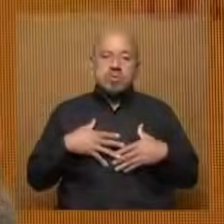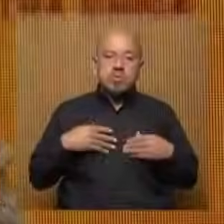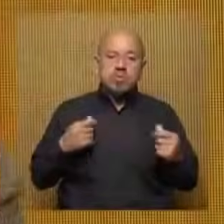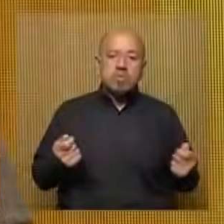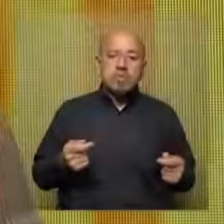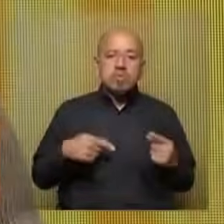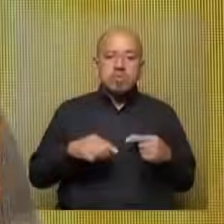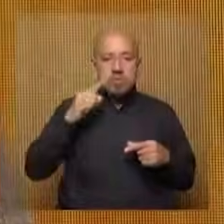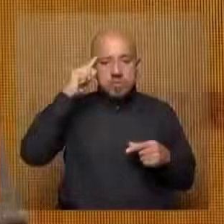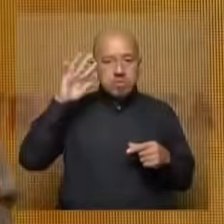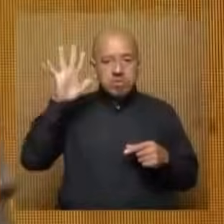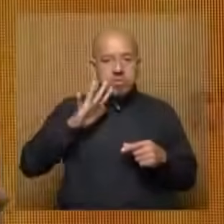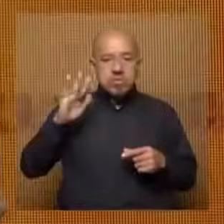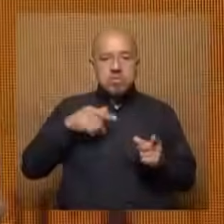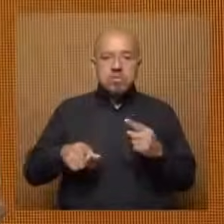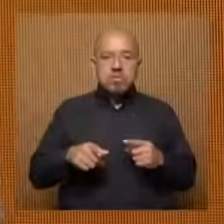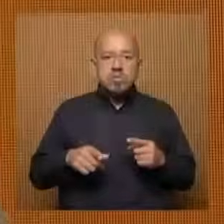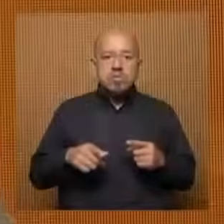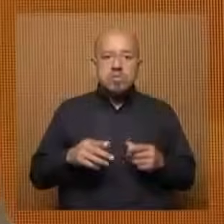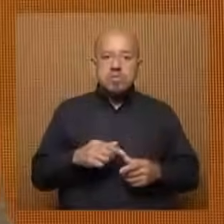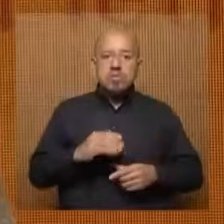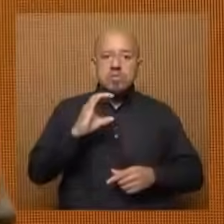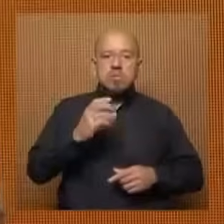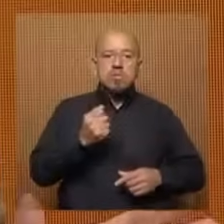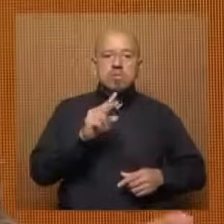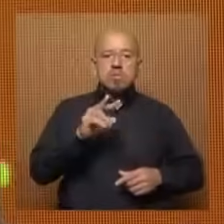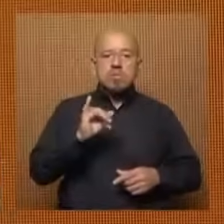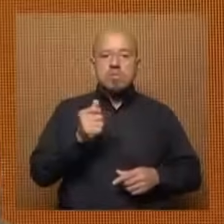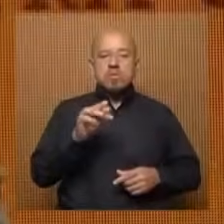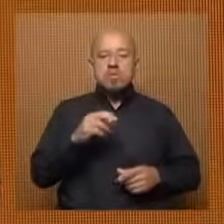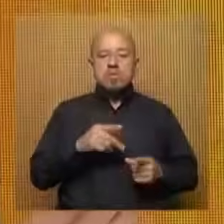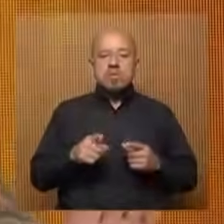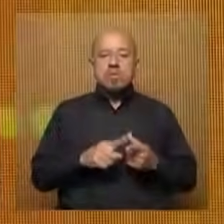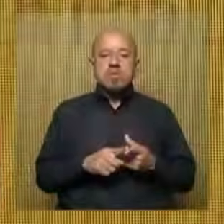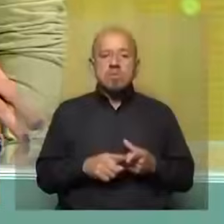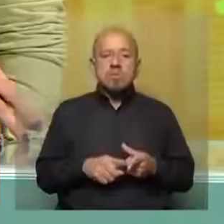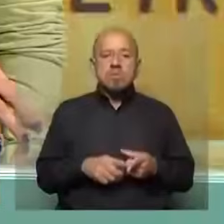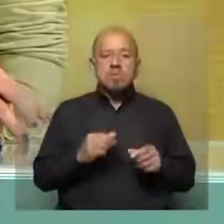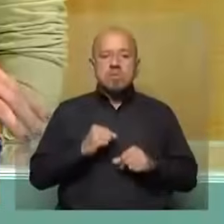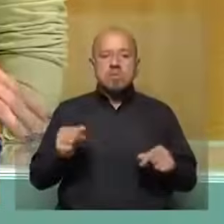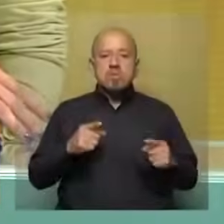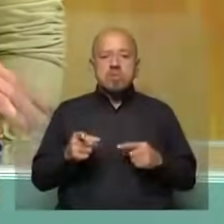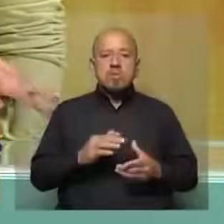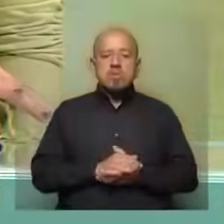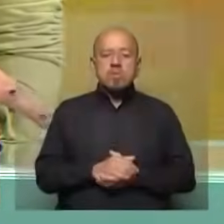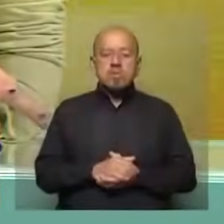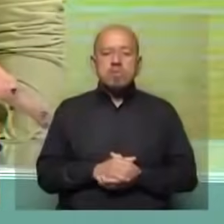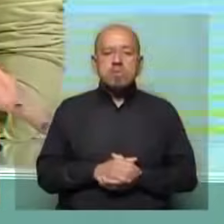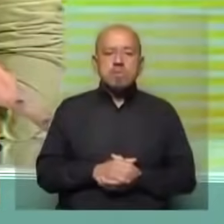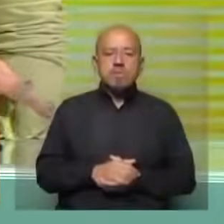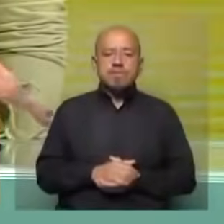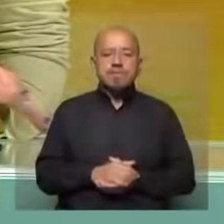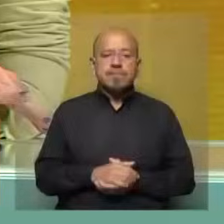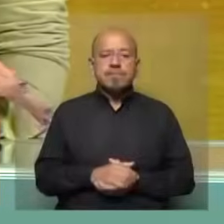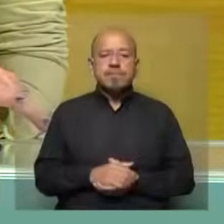y psicológicamente y capaz que le dan caviar. No, pero la violencia es la misma y no se puede permitir en ninguno de los grados. Yo creo que sigue habiendo